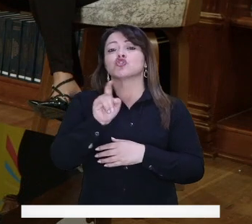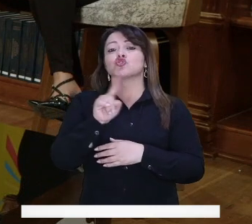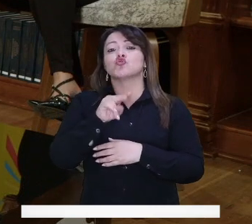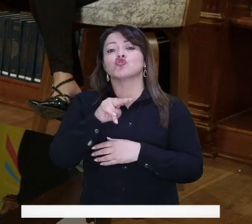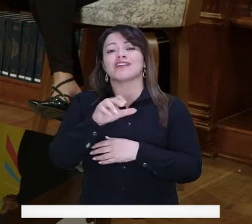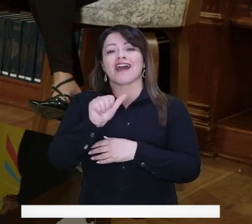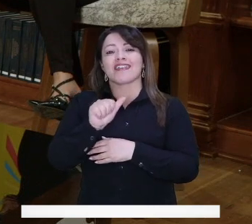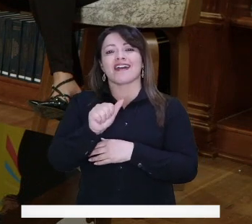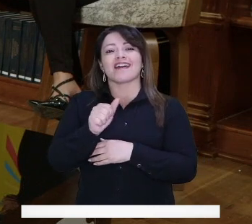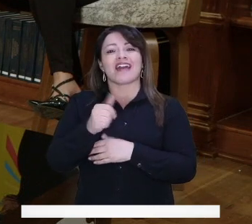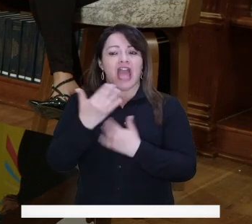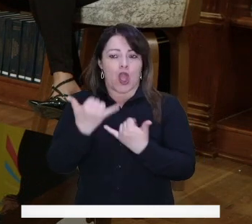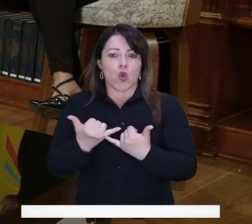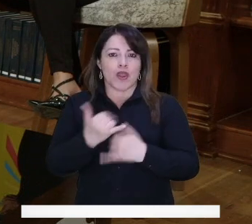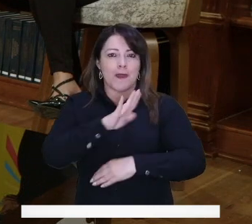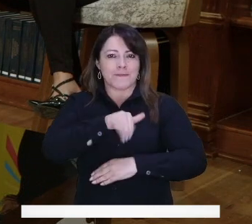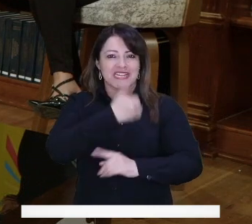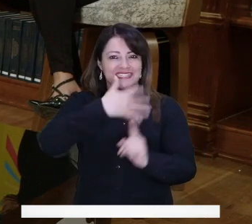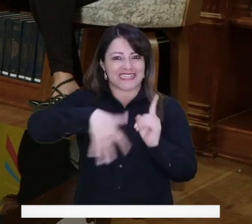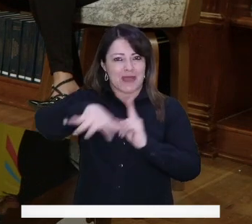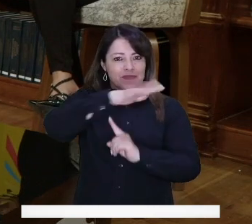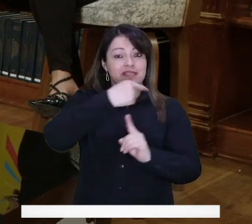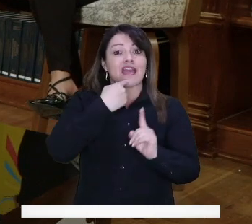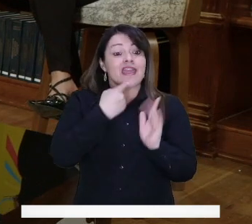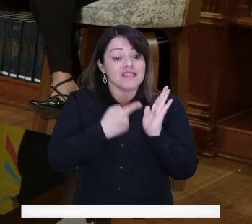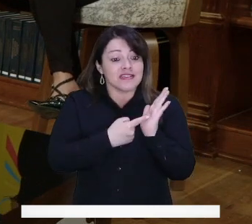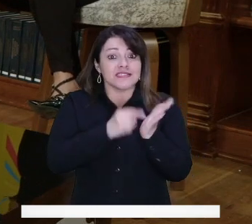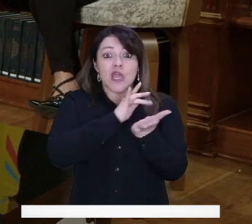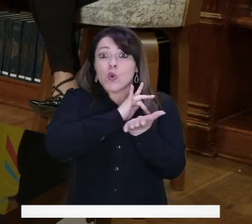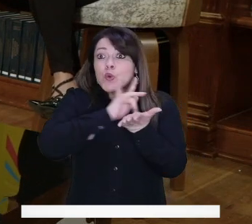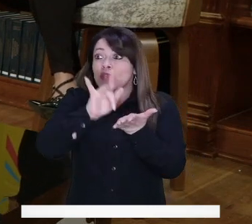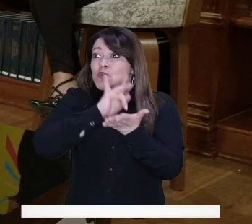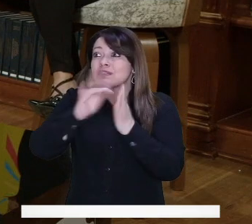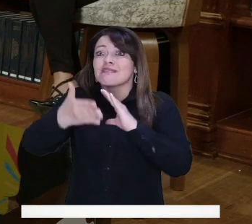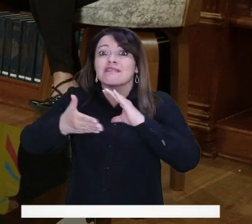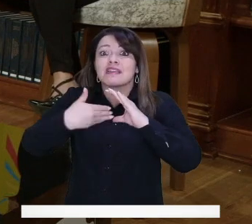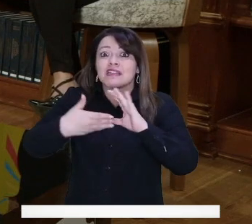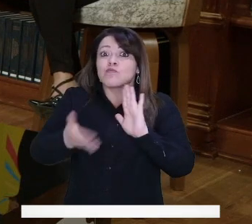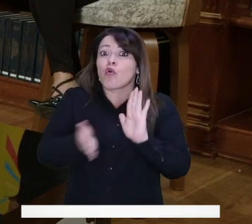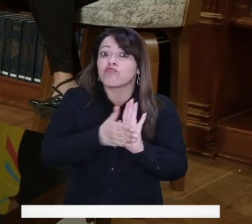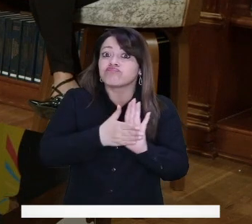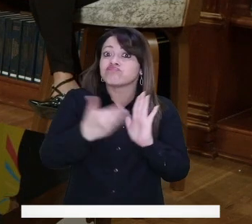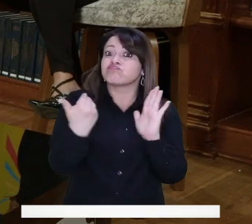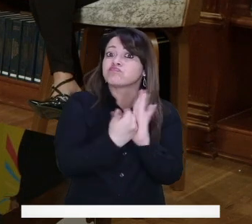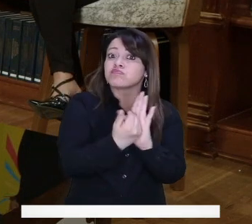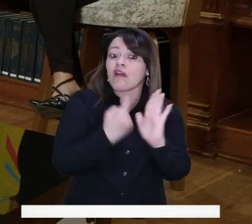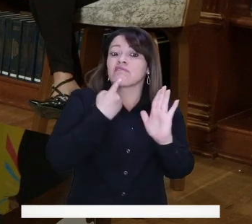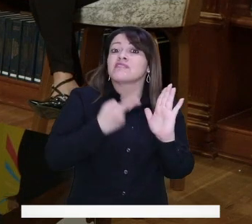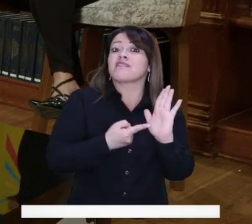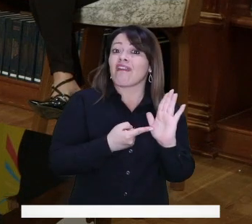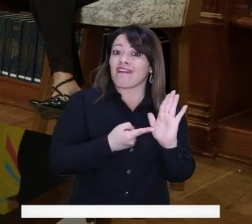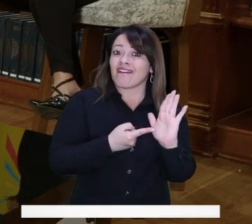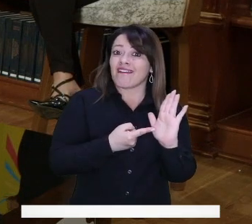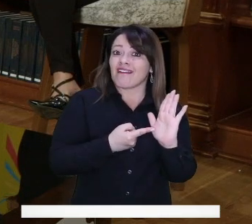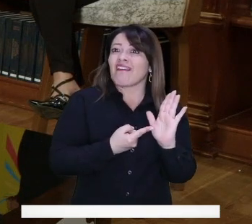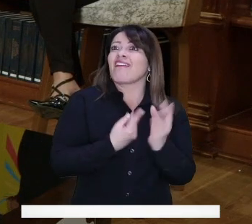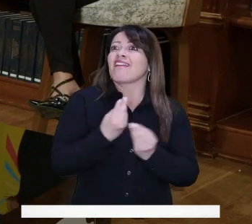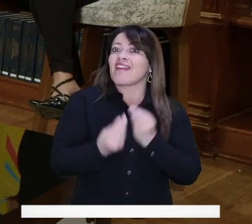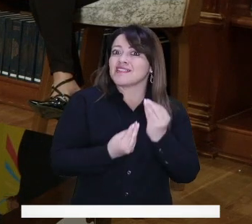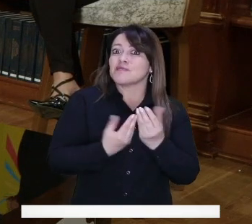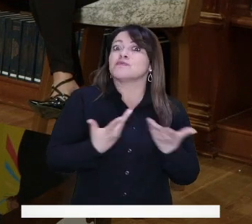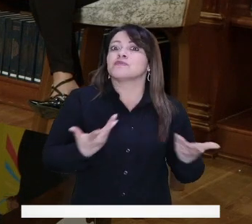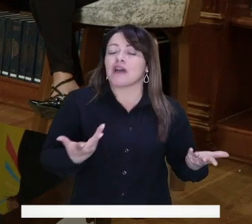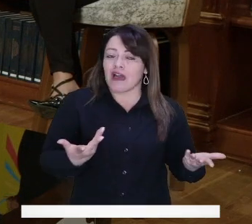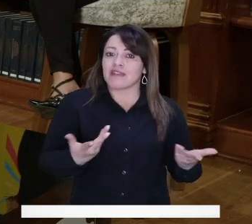Muhammad, hoy ministra de Medio Ambiente, donde se declara la emergencia climática en la ciudad. Eso tiene que aplicarse.